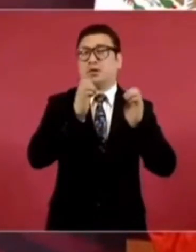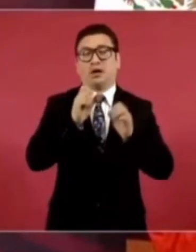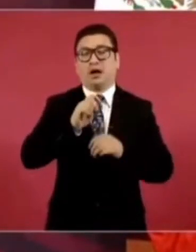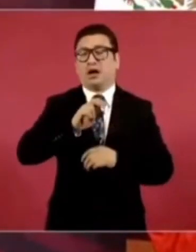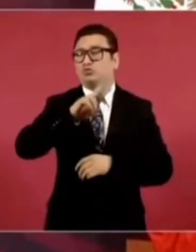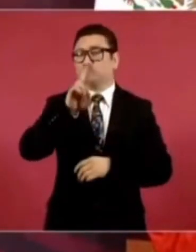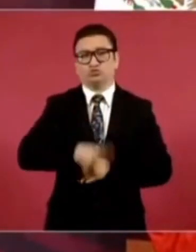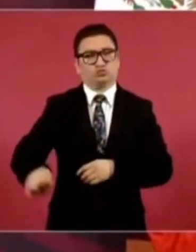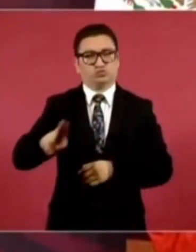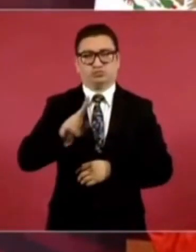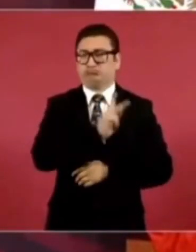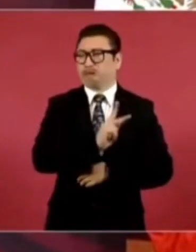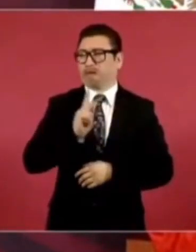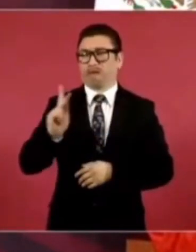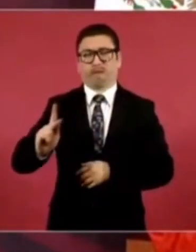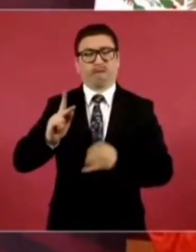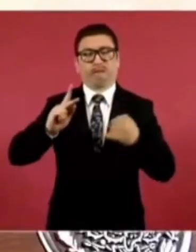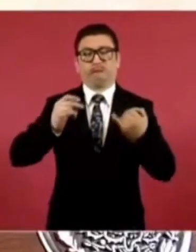de